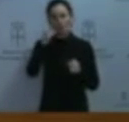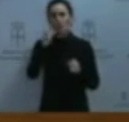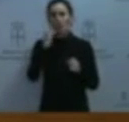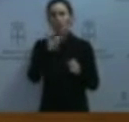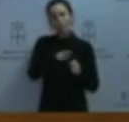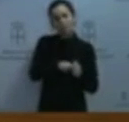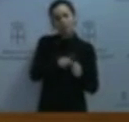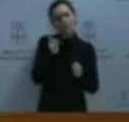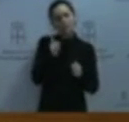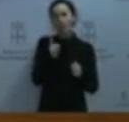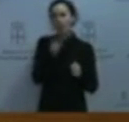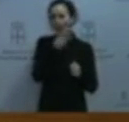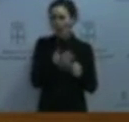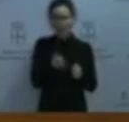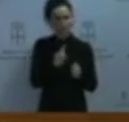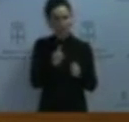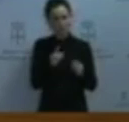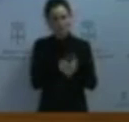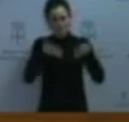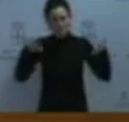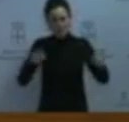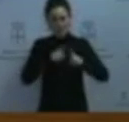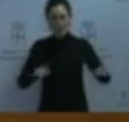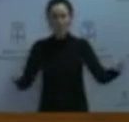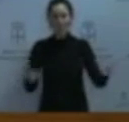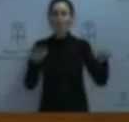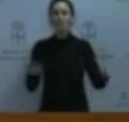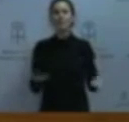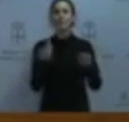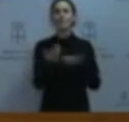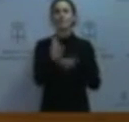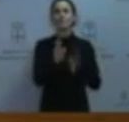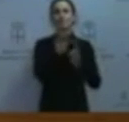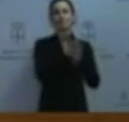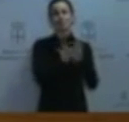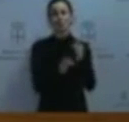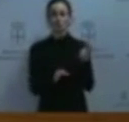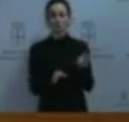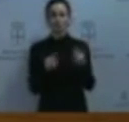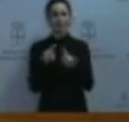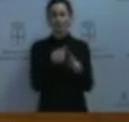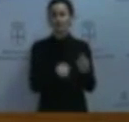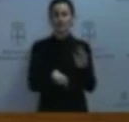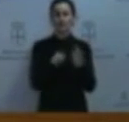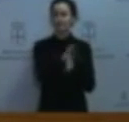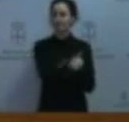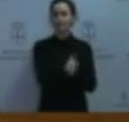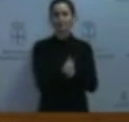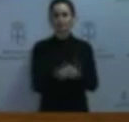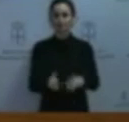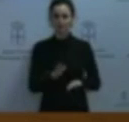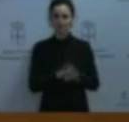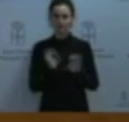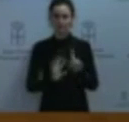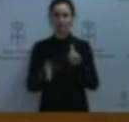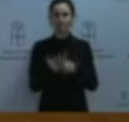2 meses, como ocurre ahora. Por eso, en esta moción se plantean 2 puntos propositivos, con un objetivo prioritario, el de